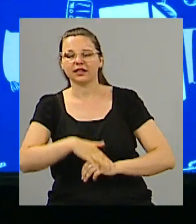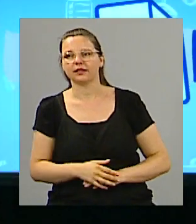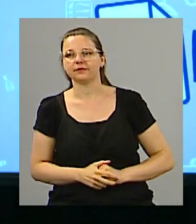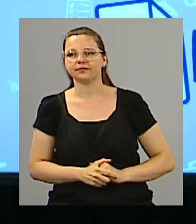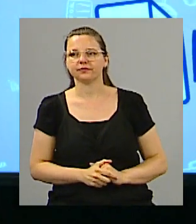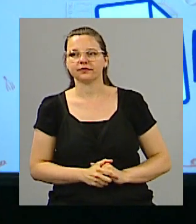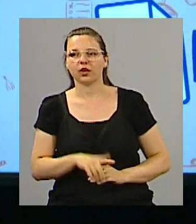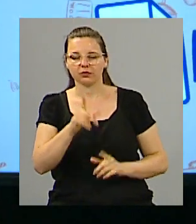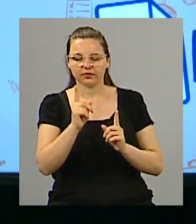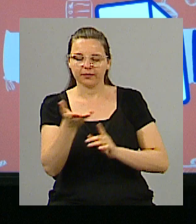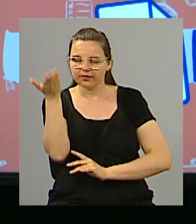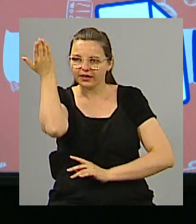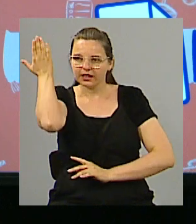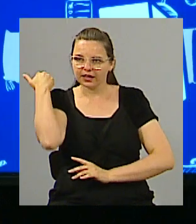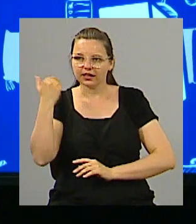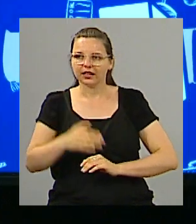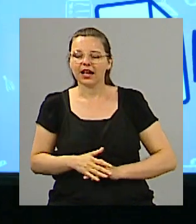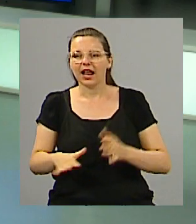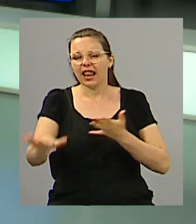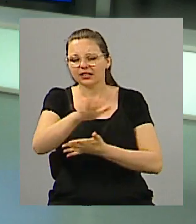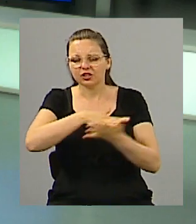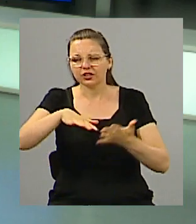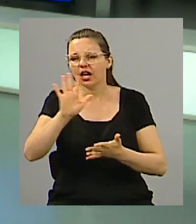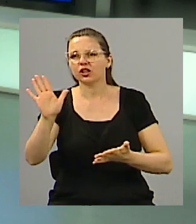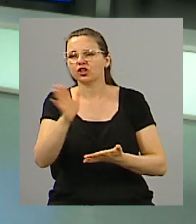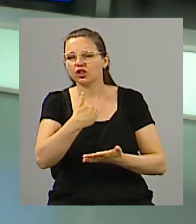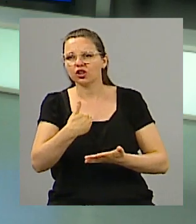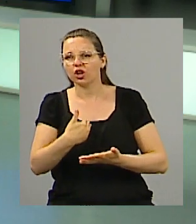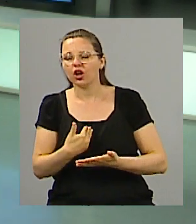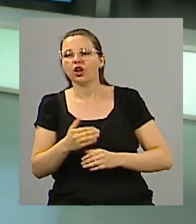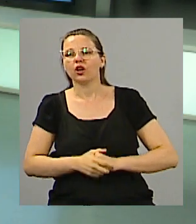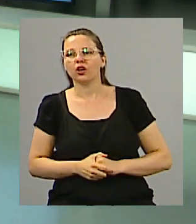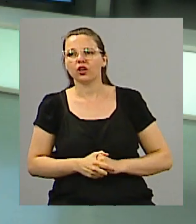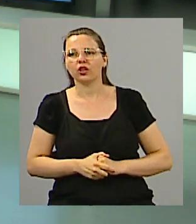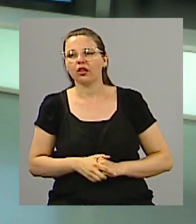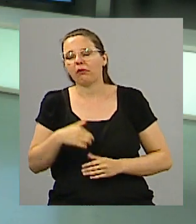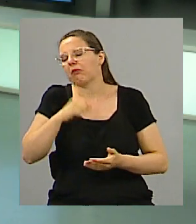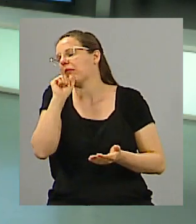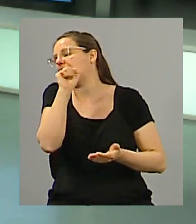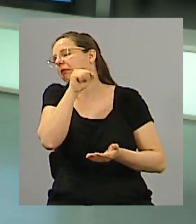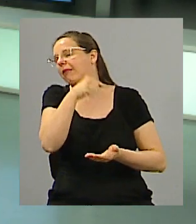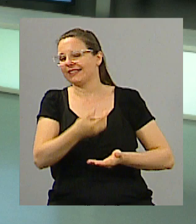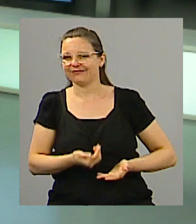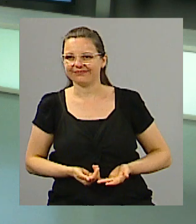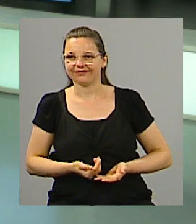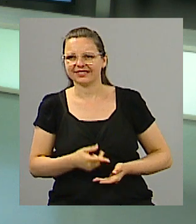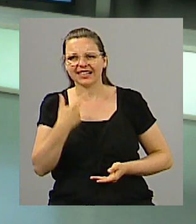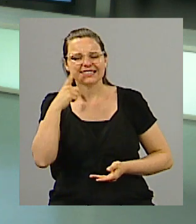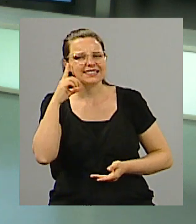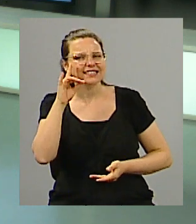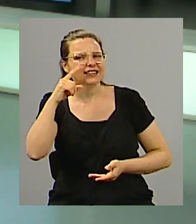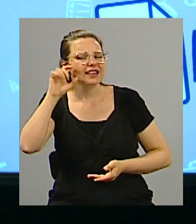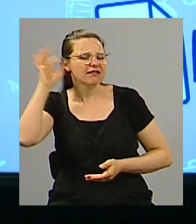vos decías recién, todavía la sociedad no está preparada para esto. A pesar de que ya pasó un montón de tiempo desde que se empezaba a hablar de SIDA, ¿no? Sí,